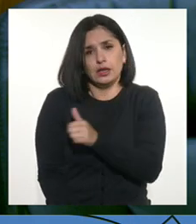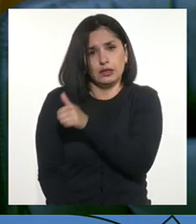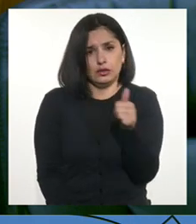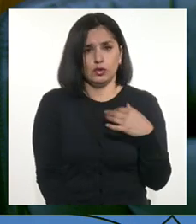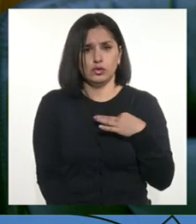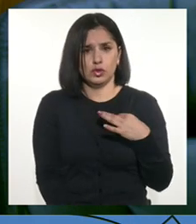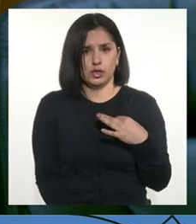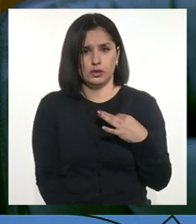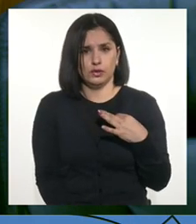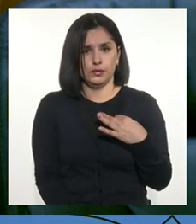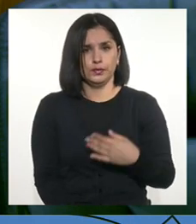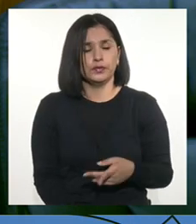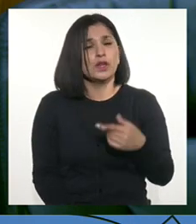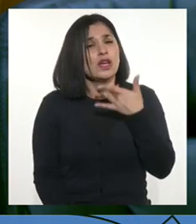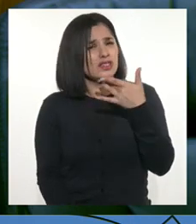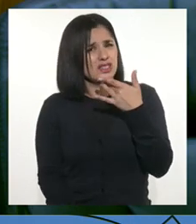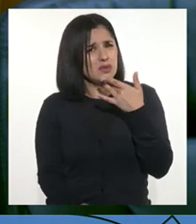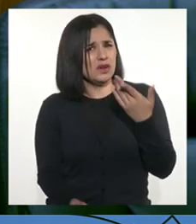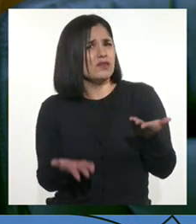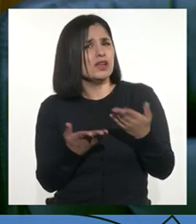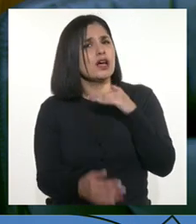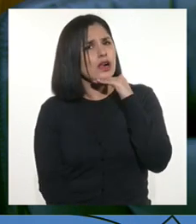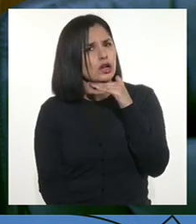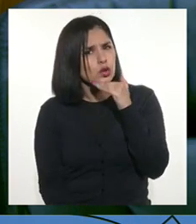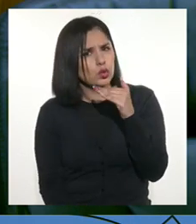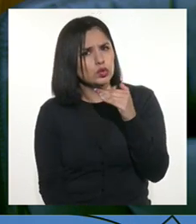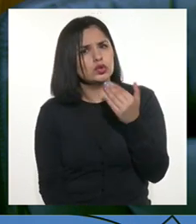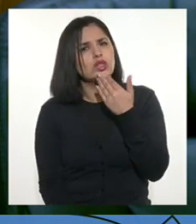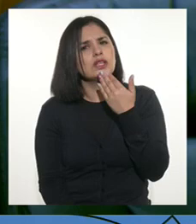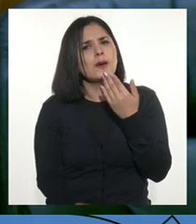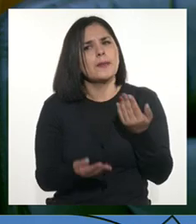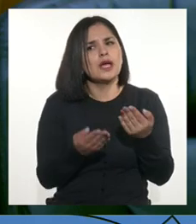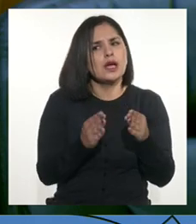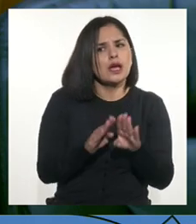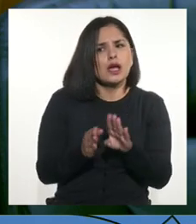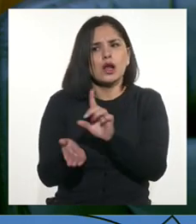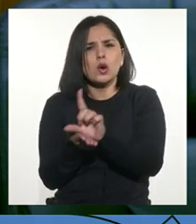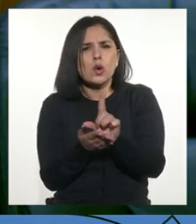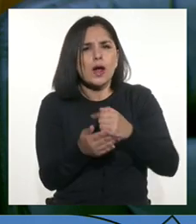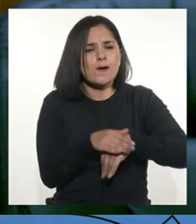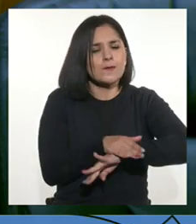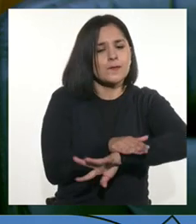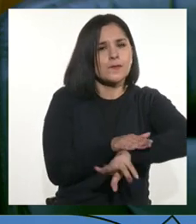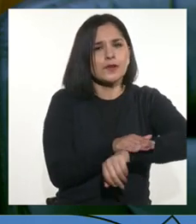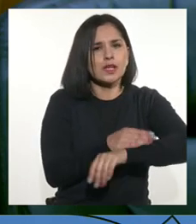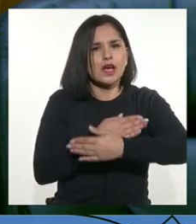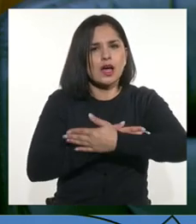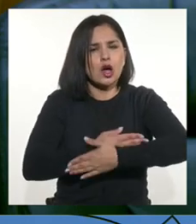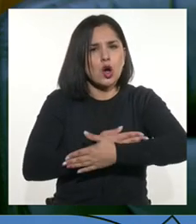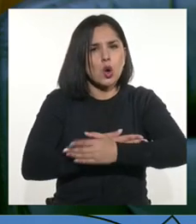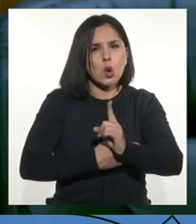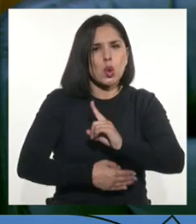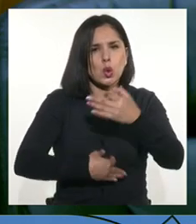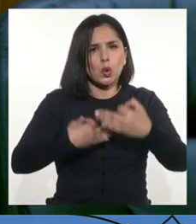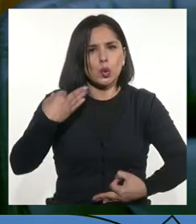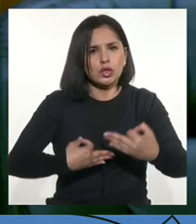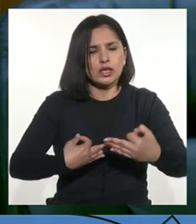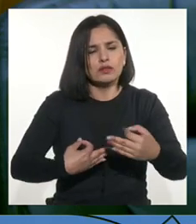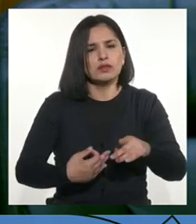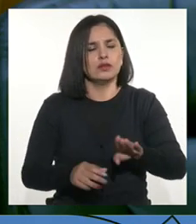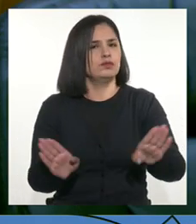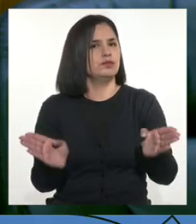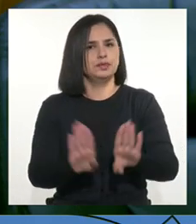ciudadanía simplifica su aplicación y cierra los espacios a la corrupción ya la arbitrariedad a su turno